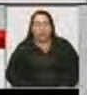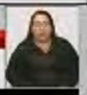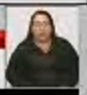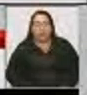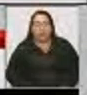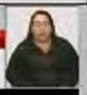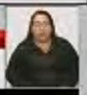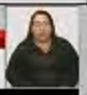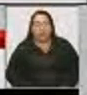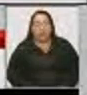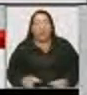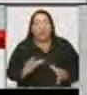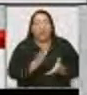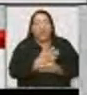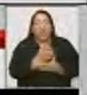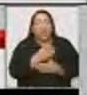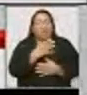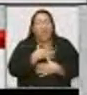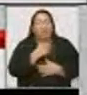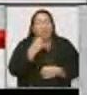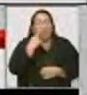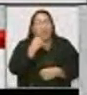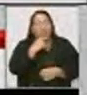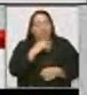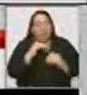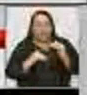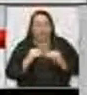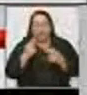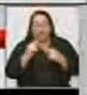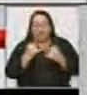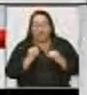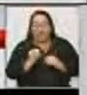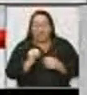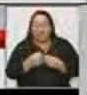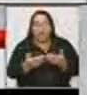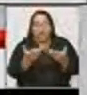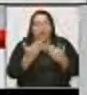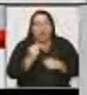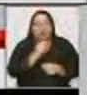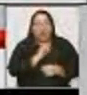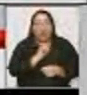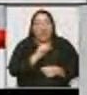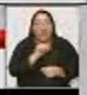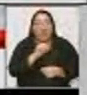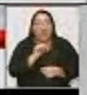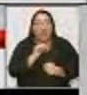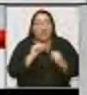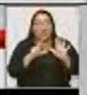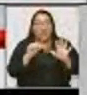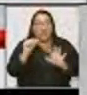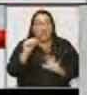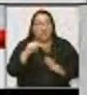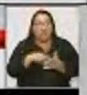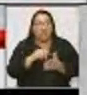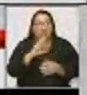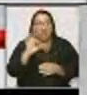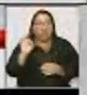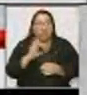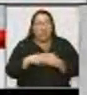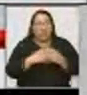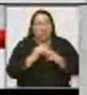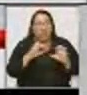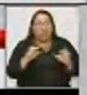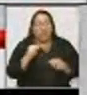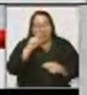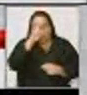Brechas en salud entre mujeres y hombres. Según información proporcionada por el INEI, el 76.5%